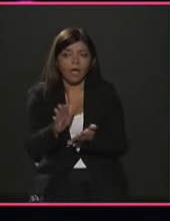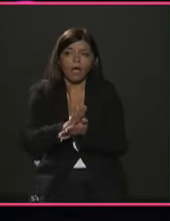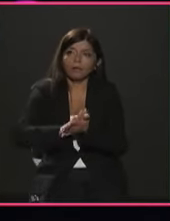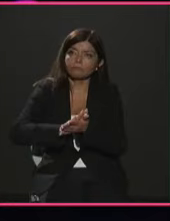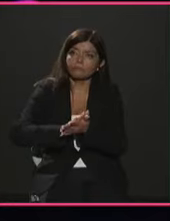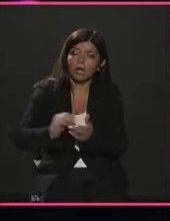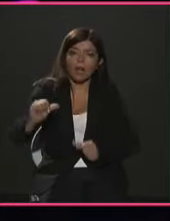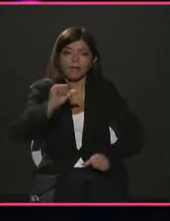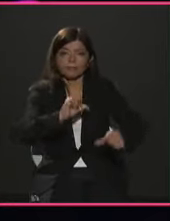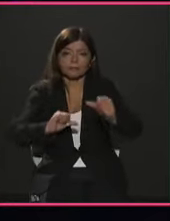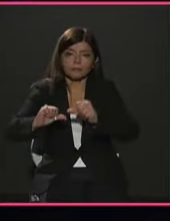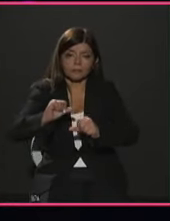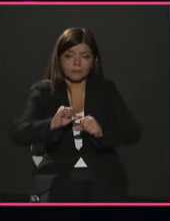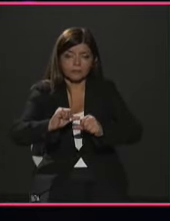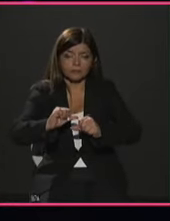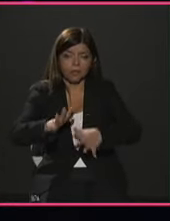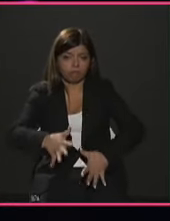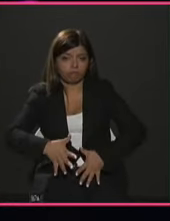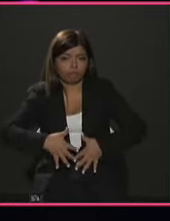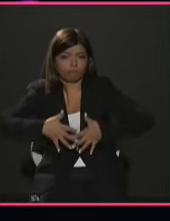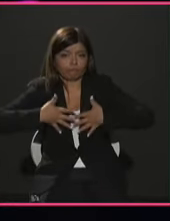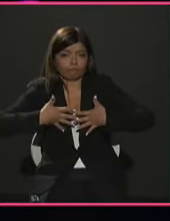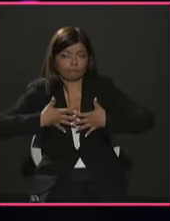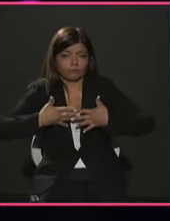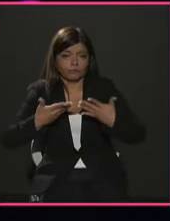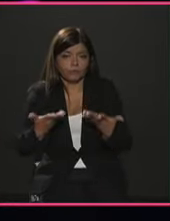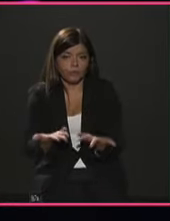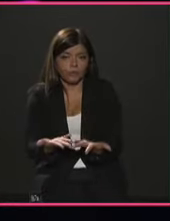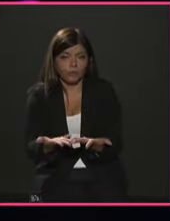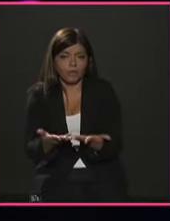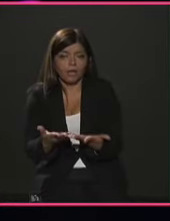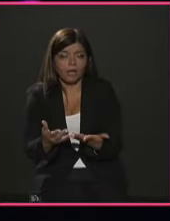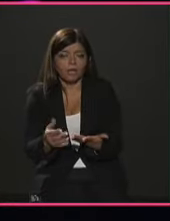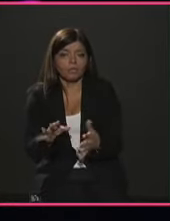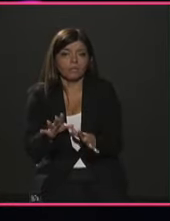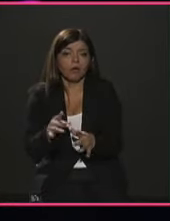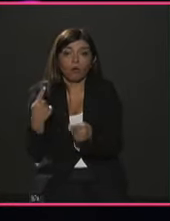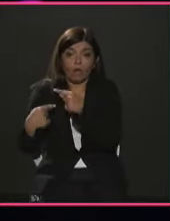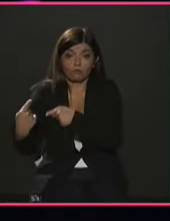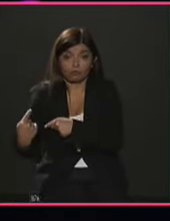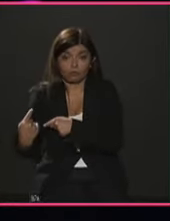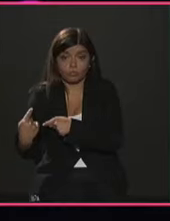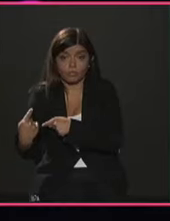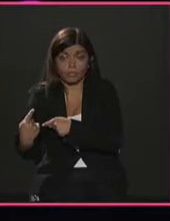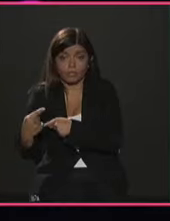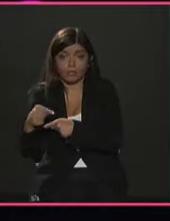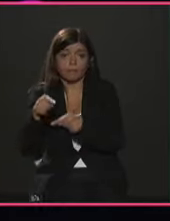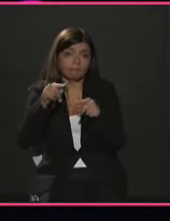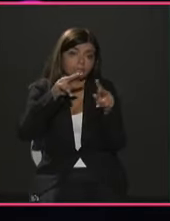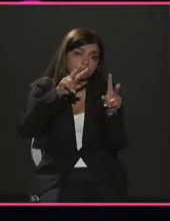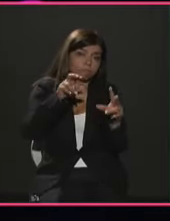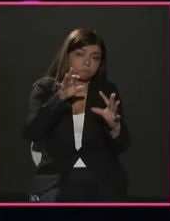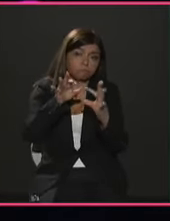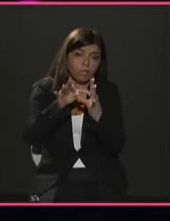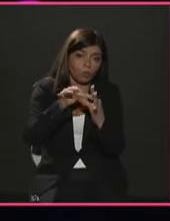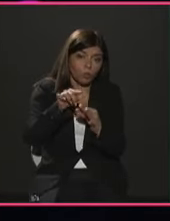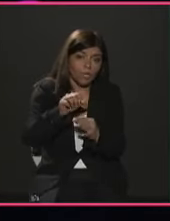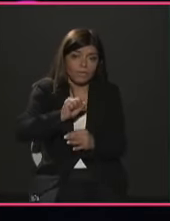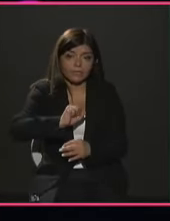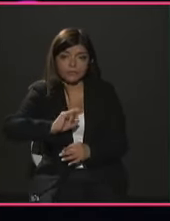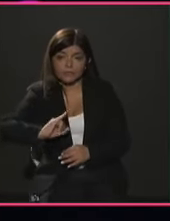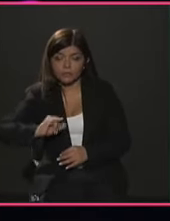del de los sensacionales o de las historias alrededor de la de est